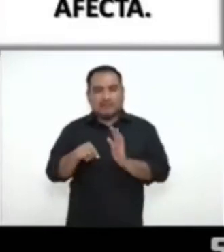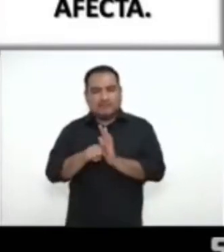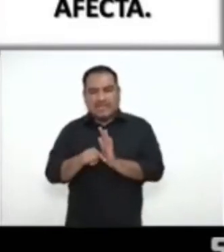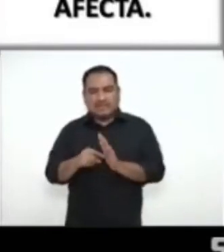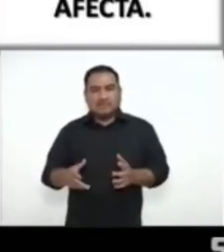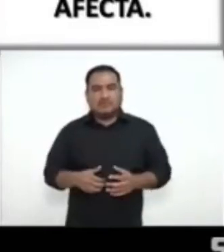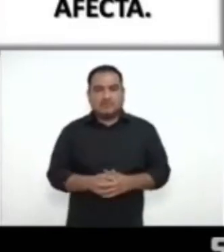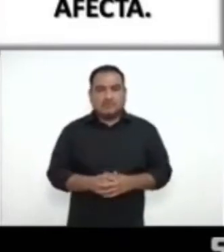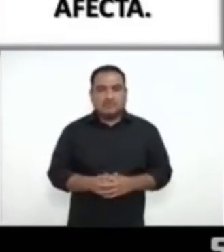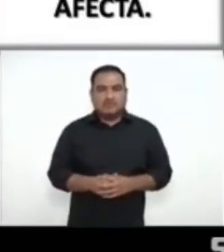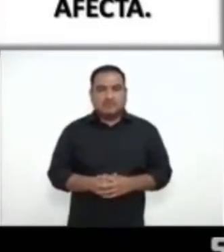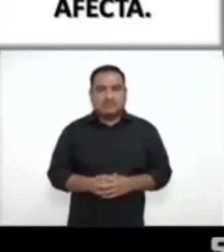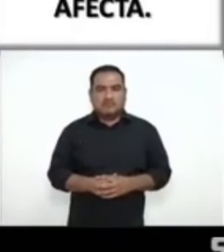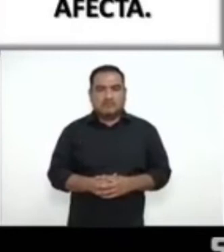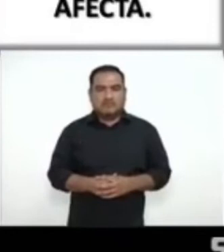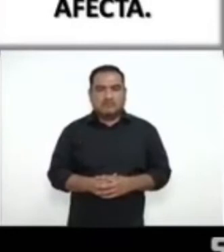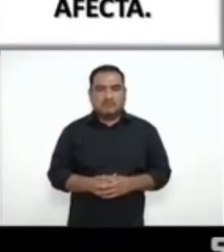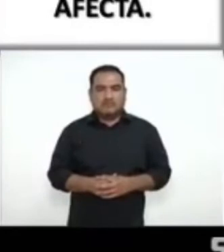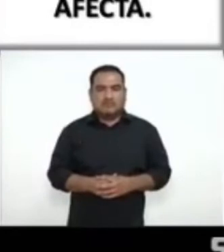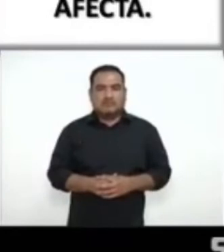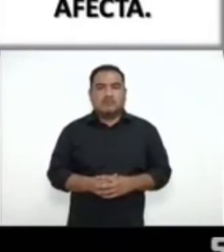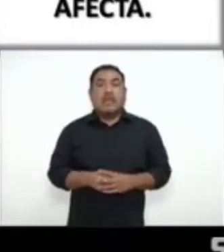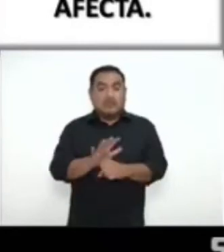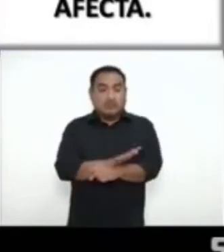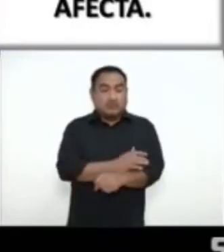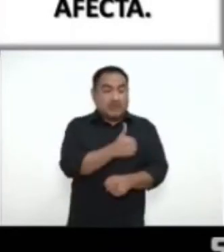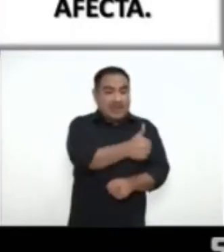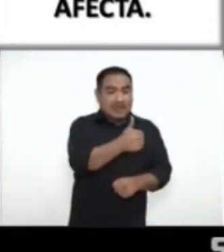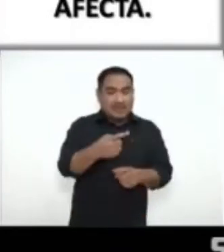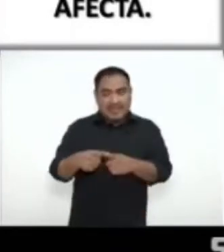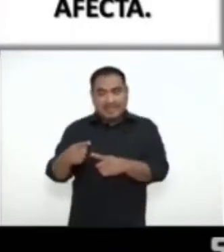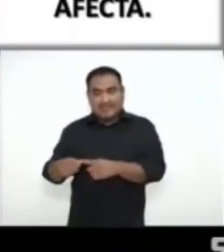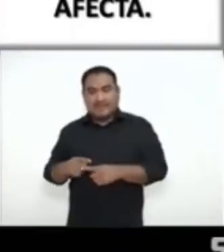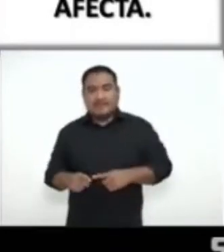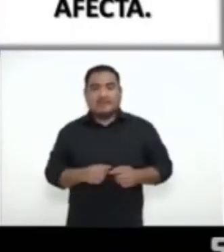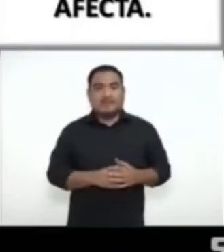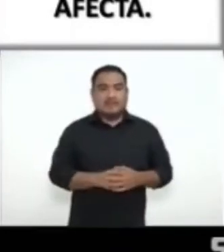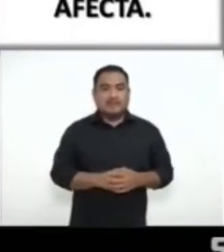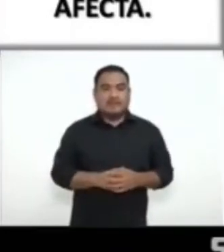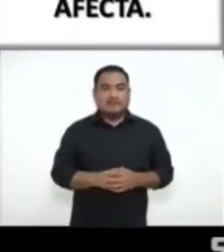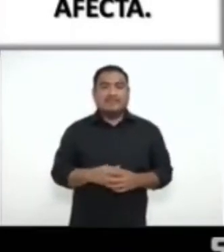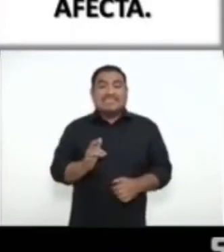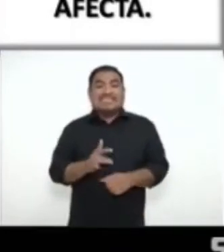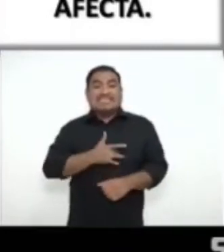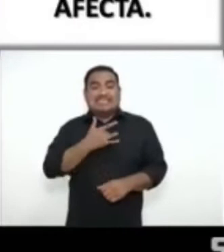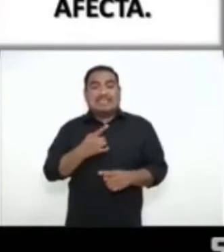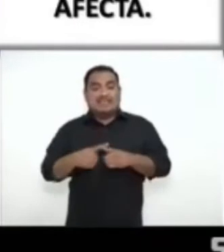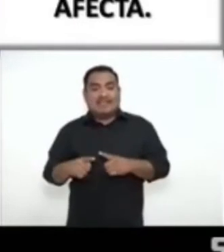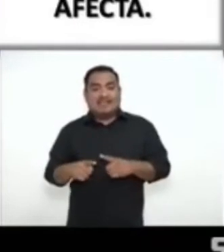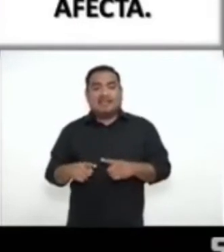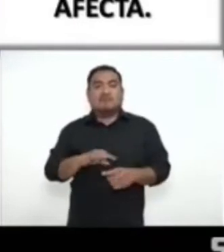cuerpo. Claro, cada emoción va a generar unas sensaciones en el